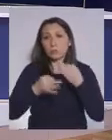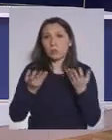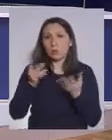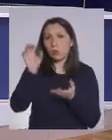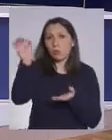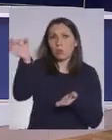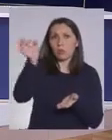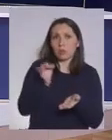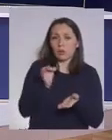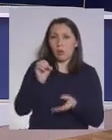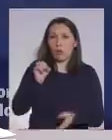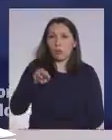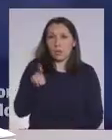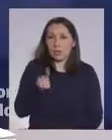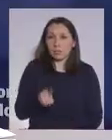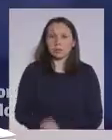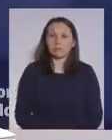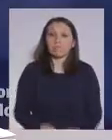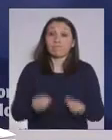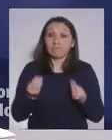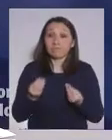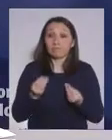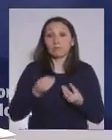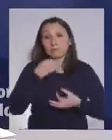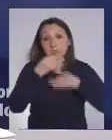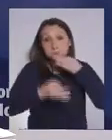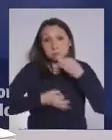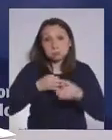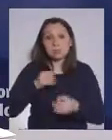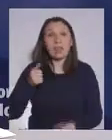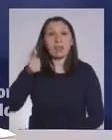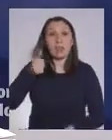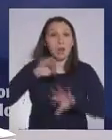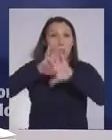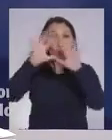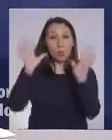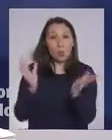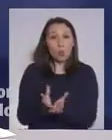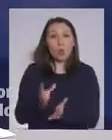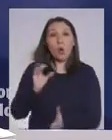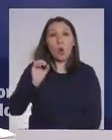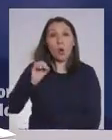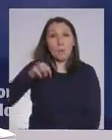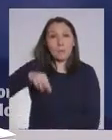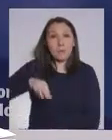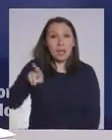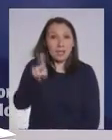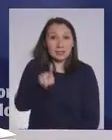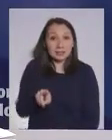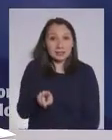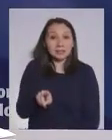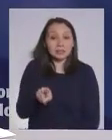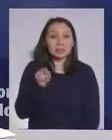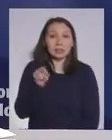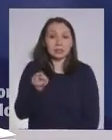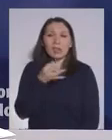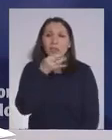tipo bueno las declaraciones del director mundial de la organización mundial de la salud